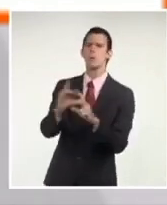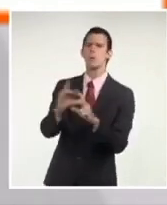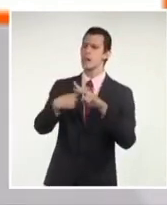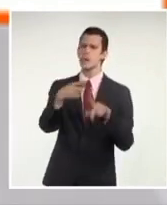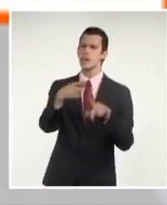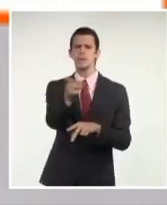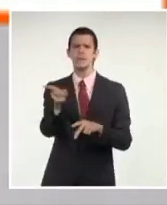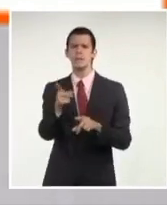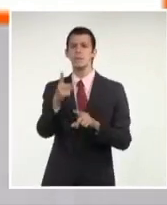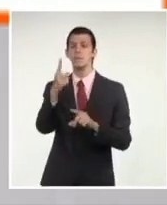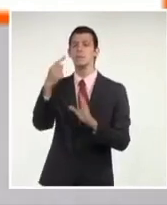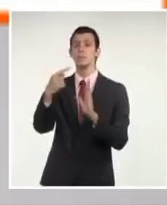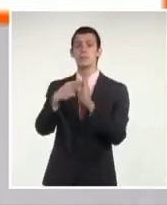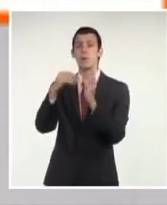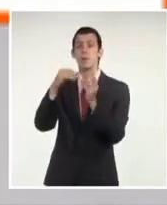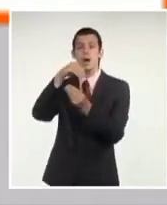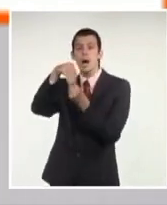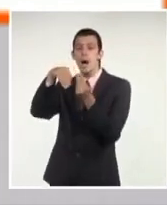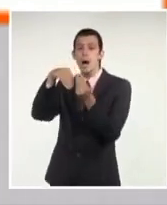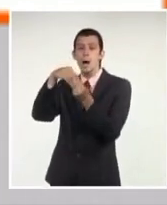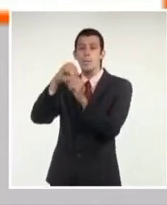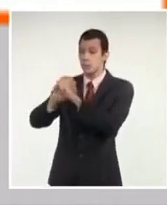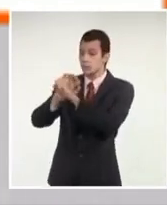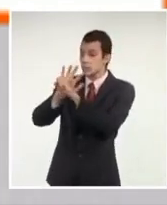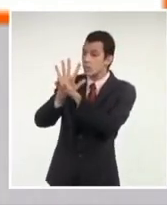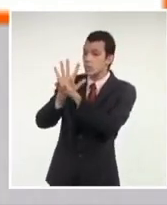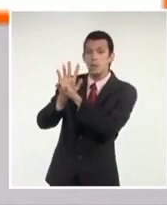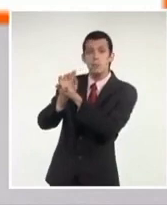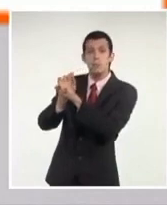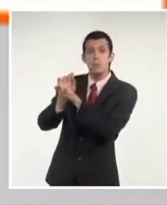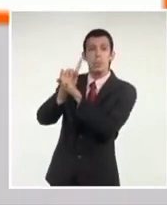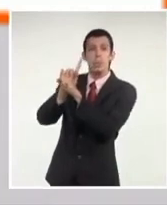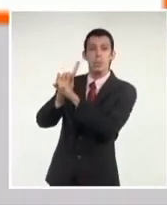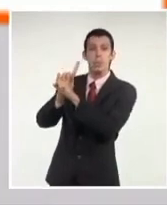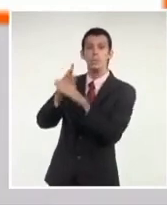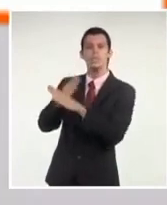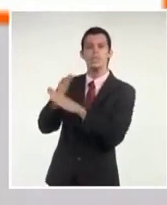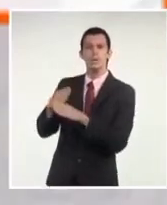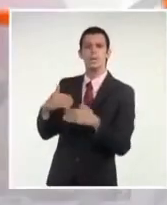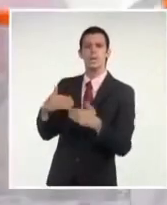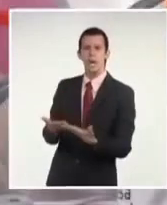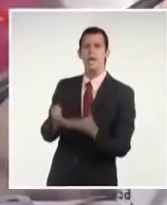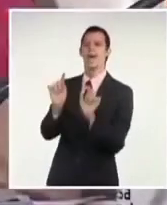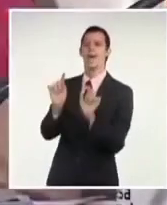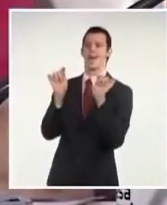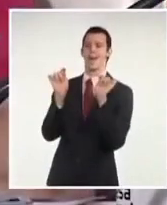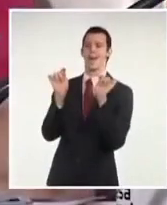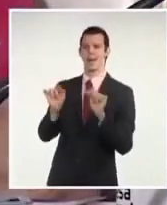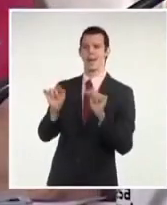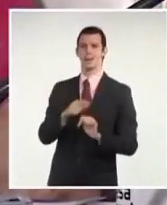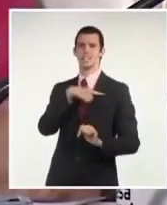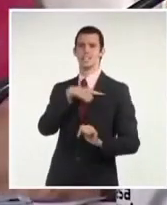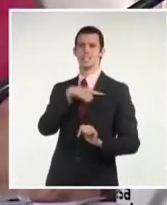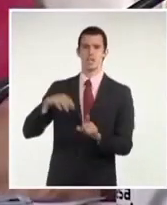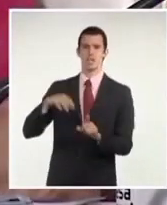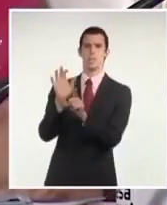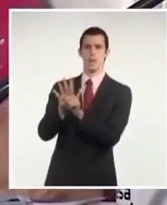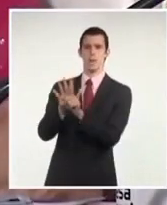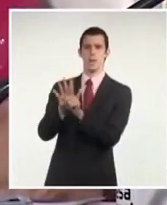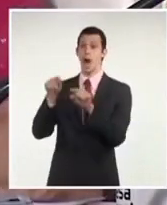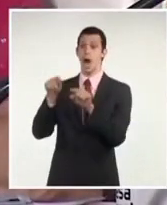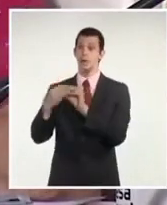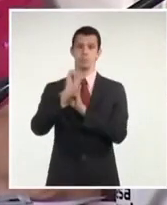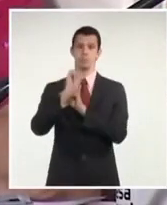sobre el virus original y paseó el mundo completo y se impuso en el mundo. Y ese fue el